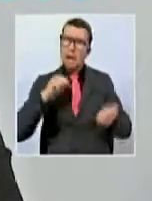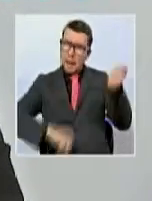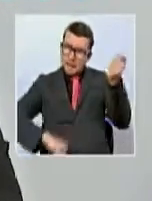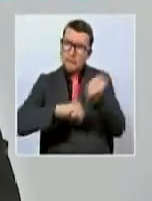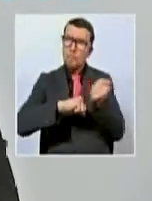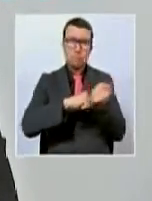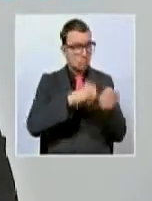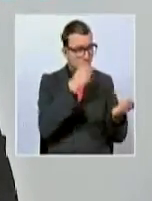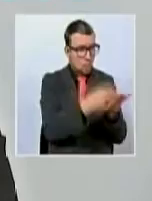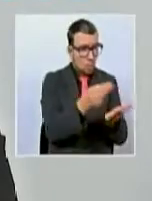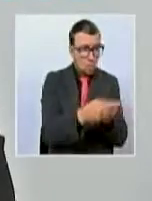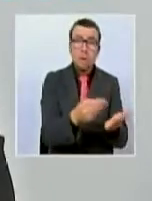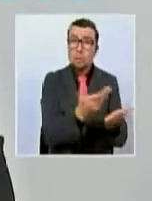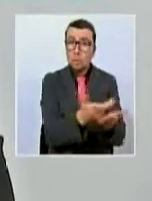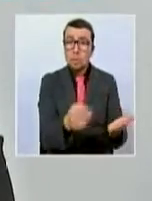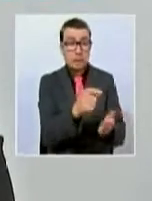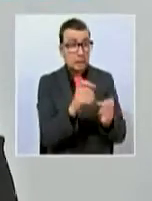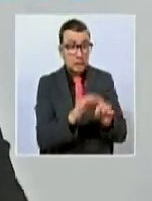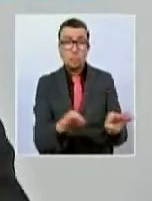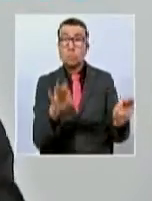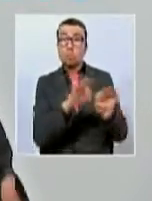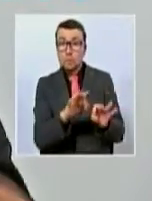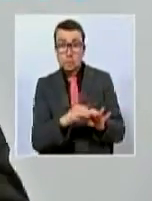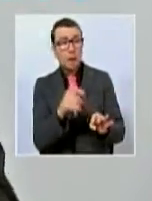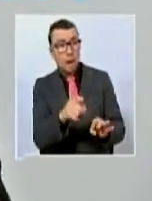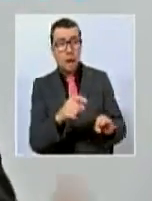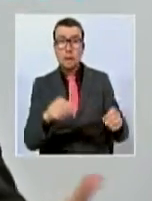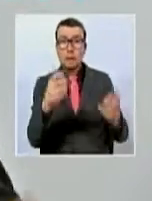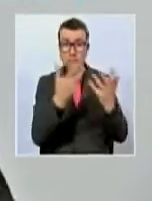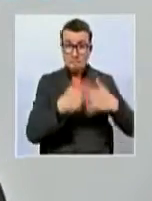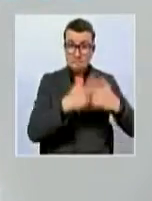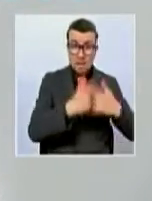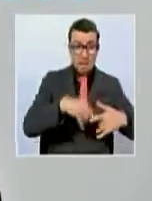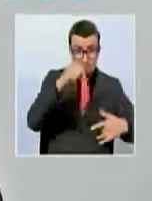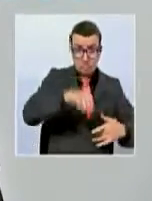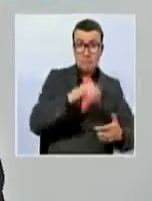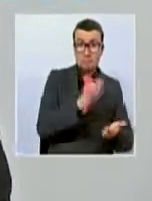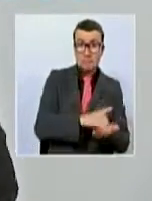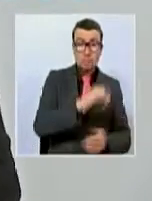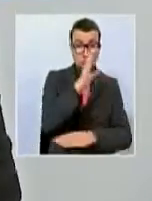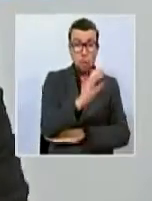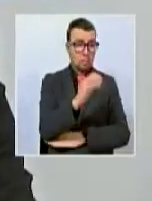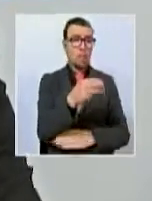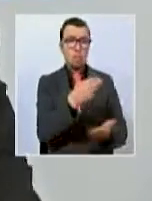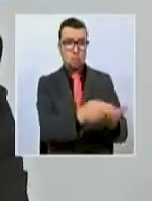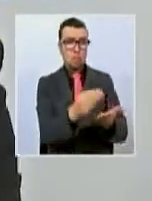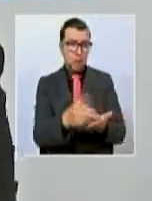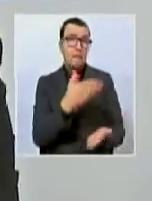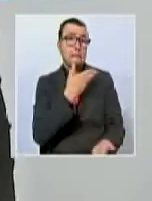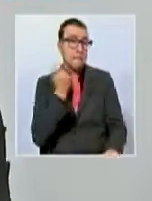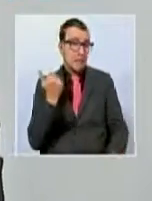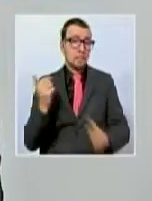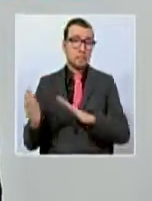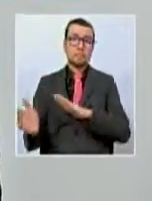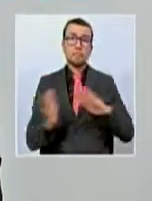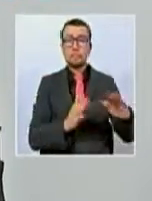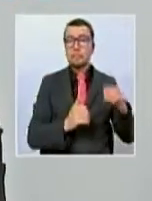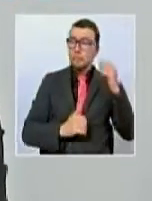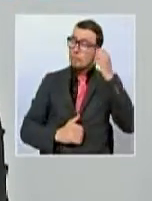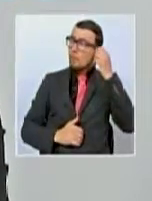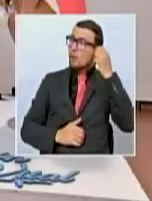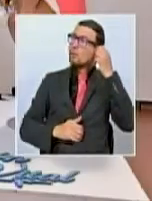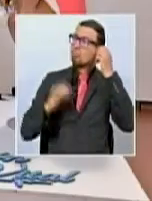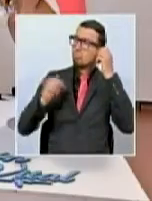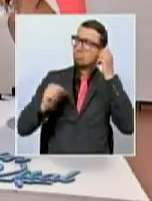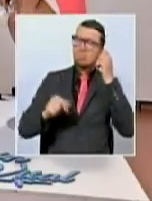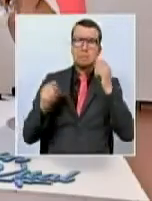sentido es importante consumir productos de los laboratorios de nuestra región y de nuestro país también. Doctor Davinson. Sí, alrededor de este tema también